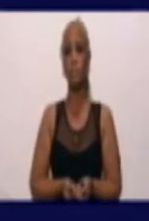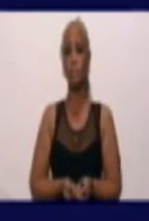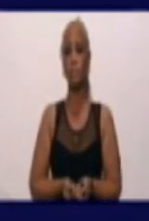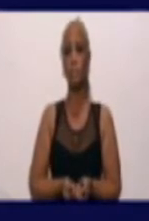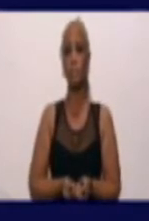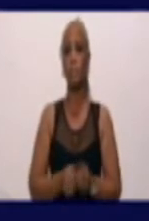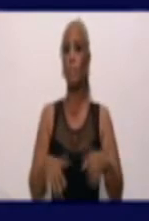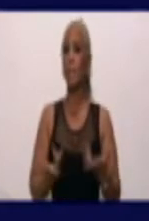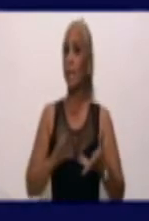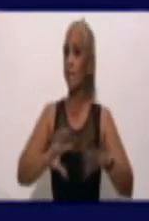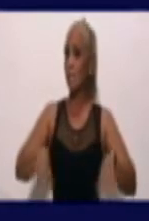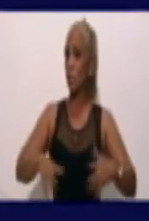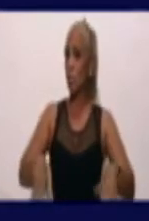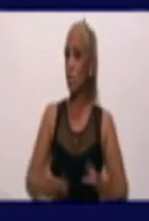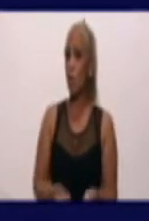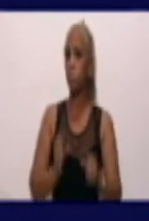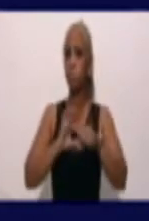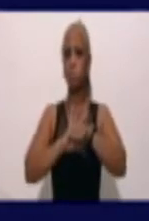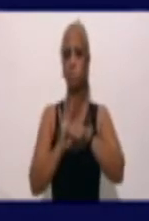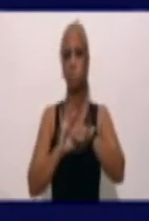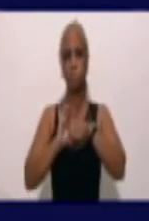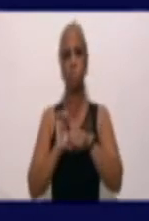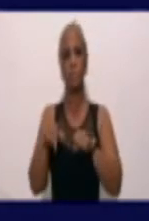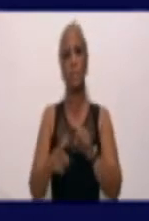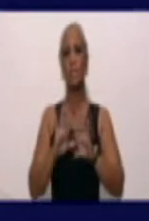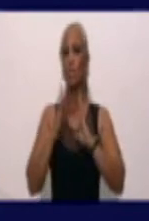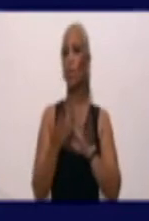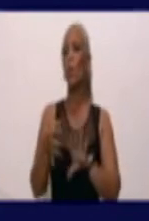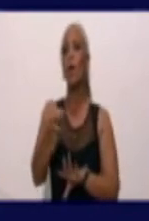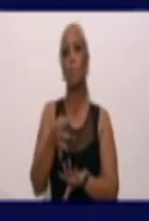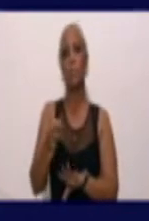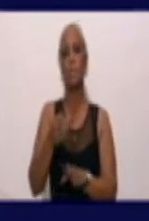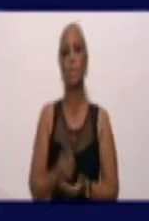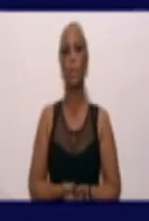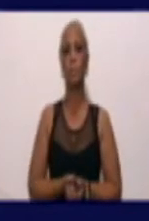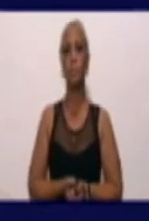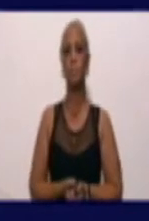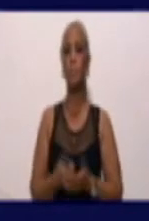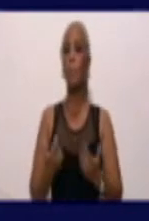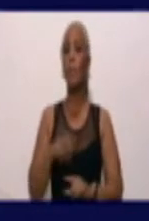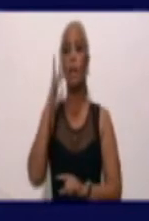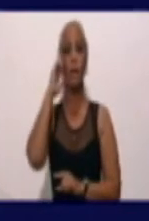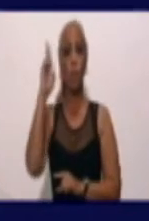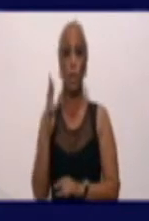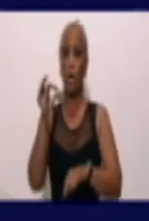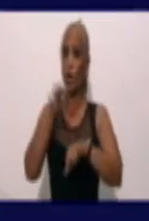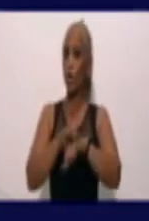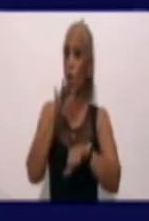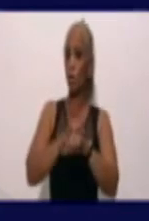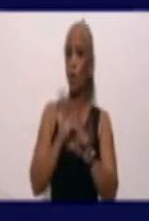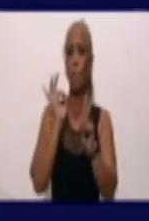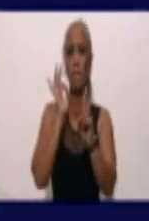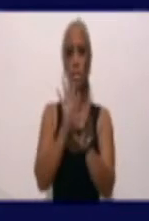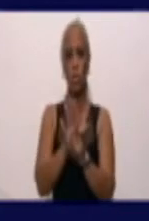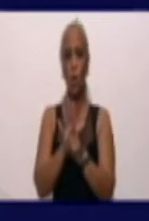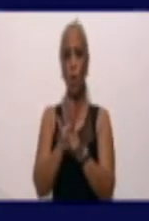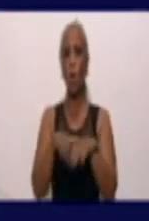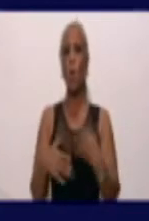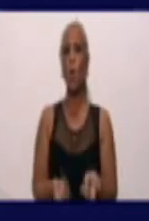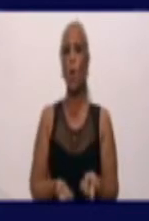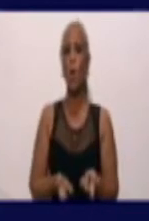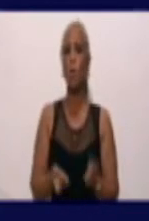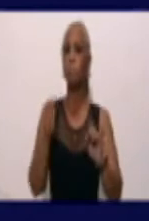de la situación epidemiológica en el municipio, en todo el municipio. Recordar que Río Cauto comenzó con la localidad